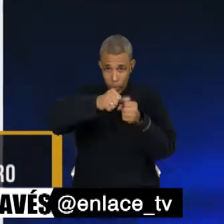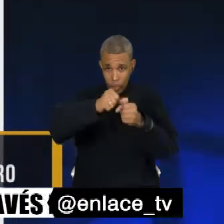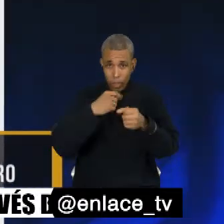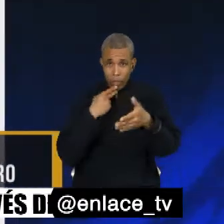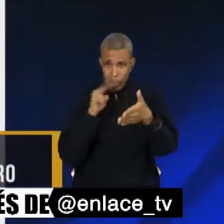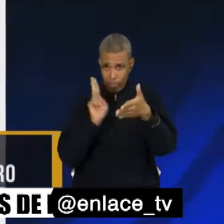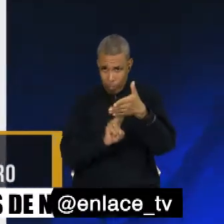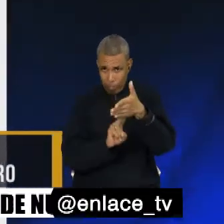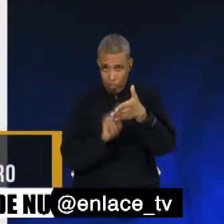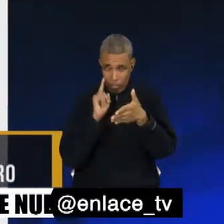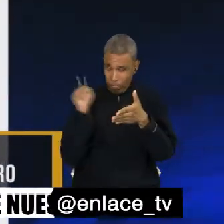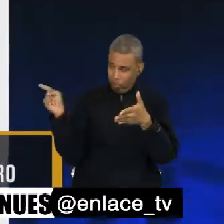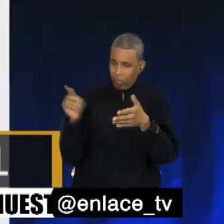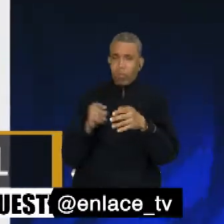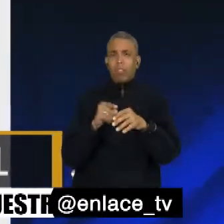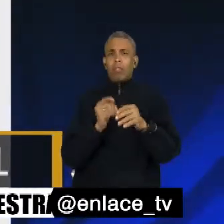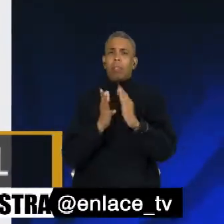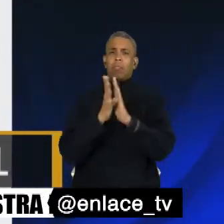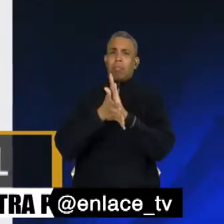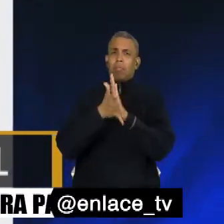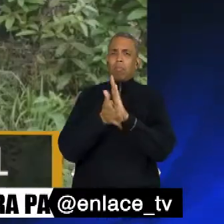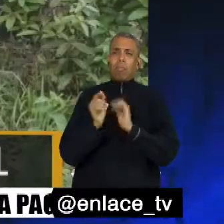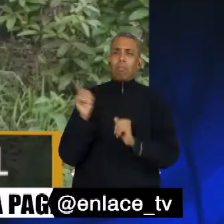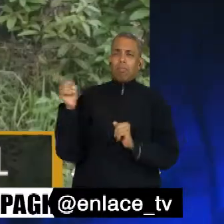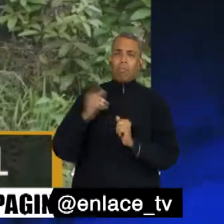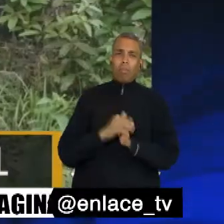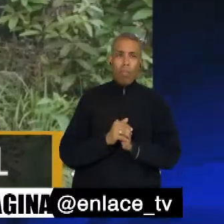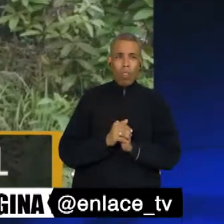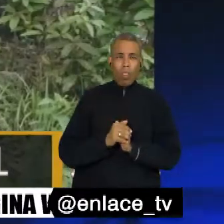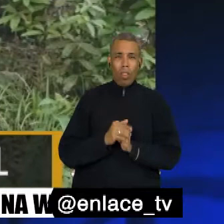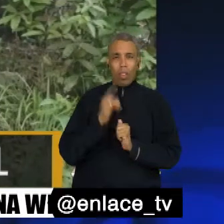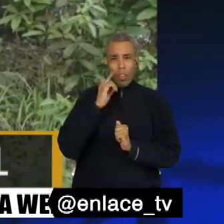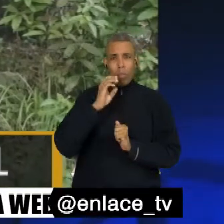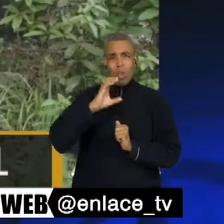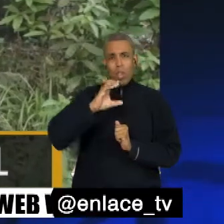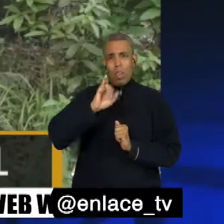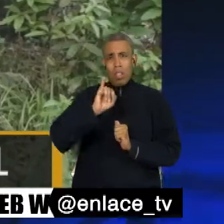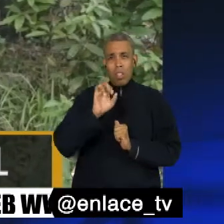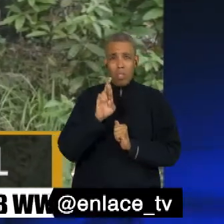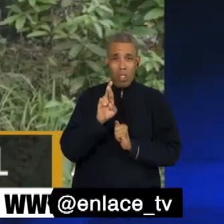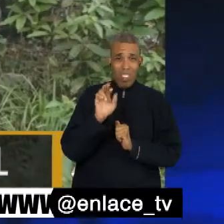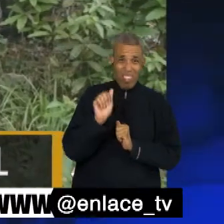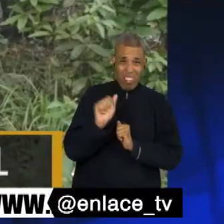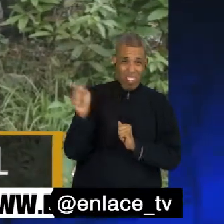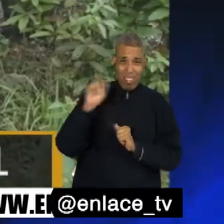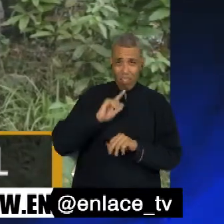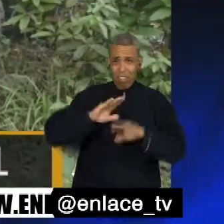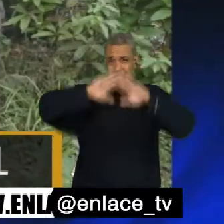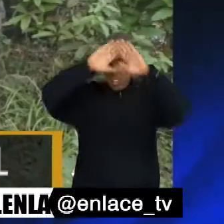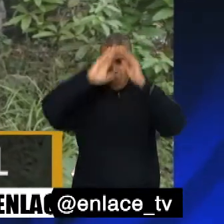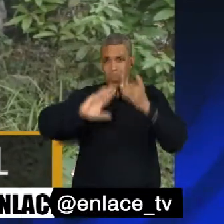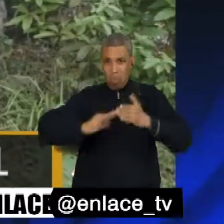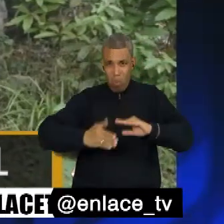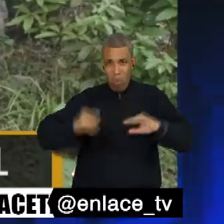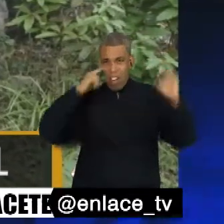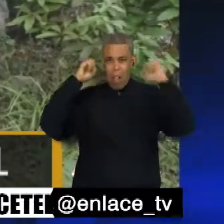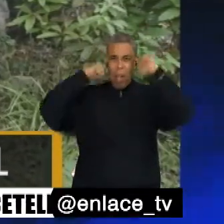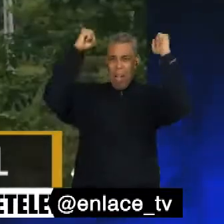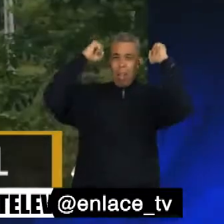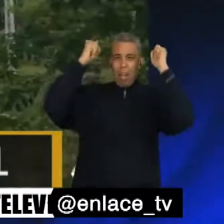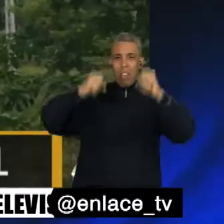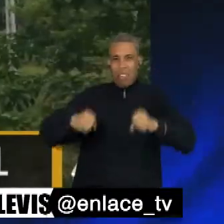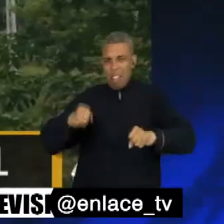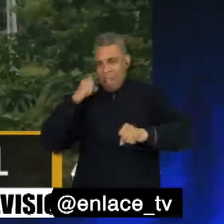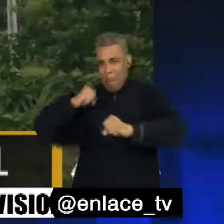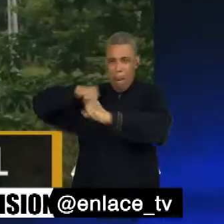horas, Ecopetrol ha dicho que los bloqueos y sabotajes de los pozos del campo Las Infantas, localizado en el corregimiento del centro, que ya completa 6 días, están a